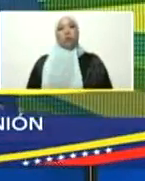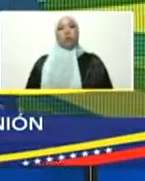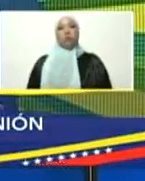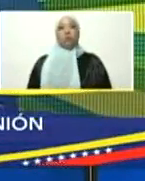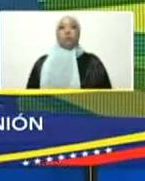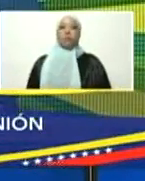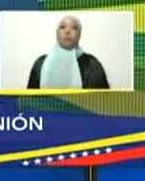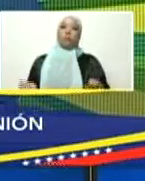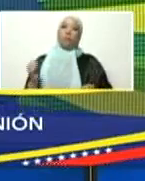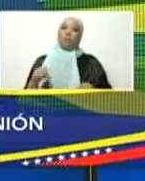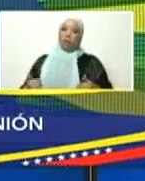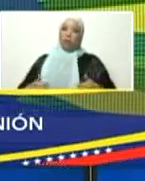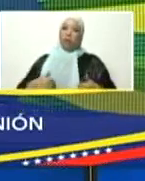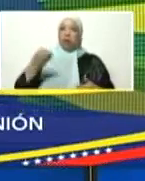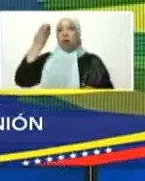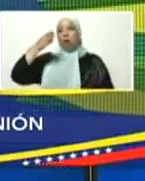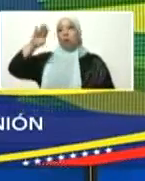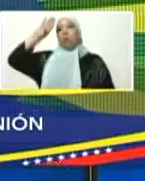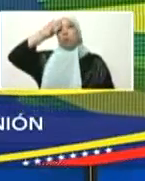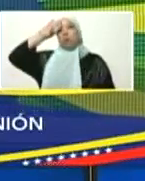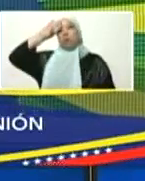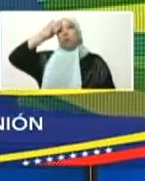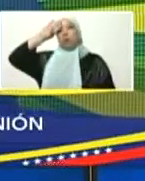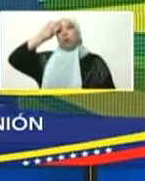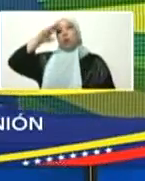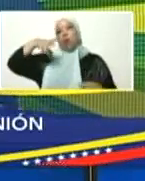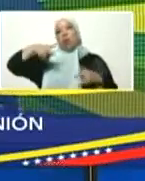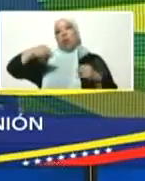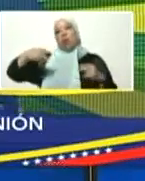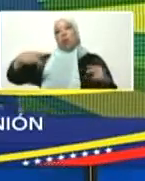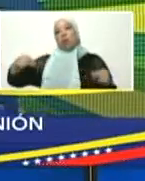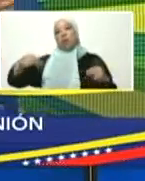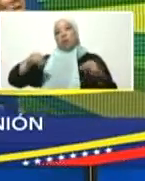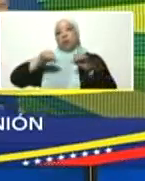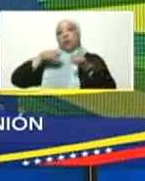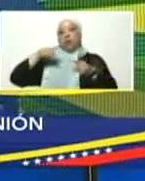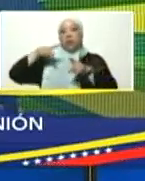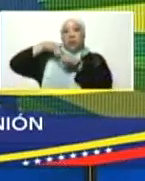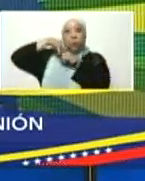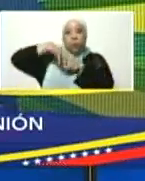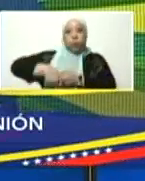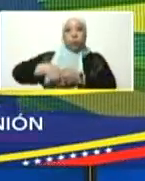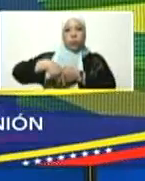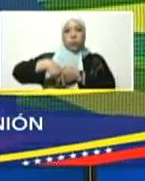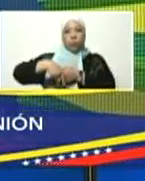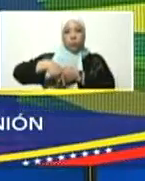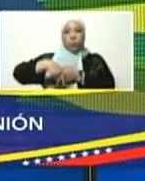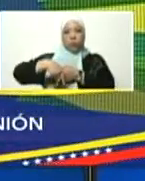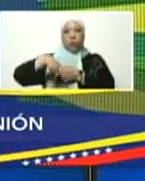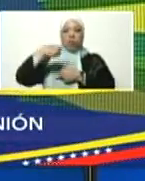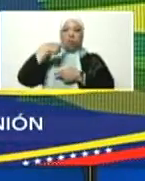Cuba, contra Nicaragua, tratan de legitimar el ataque contra Nicaragua.